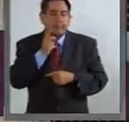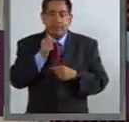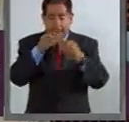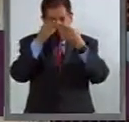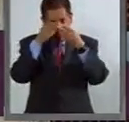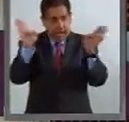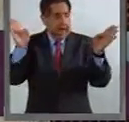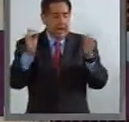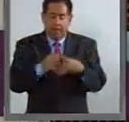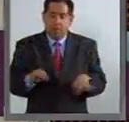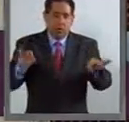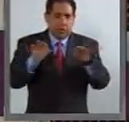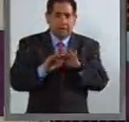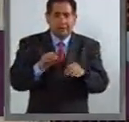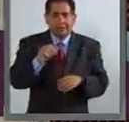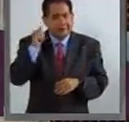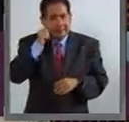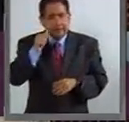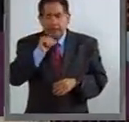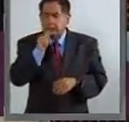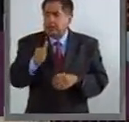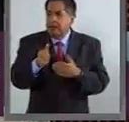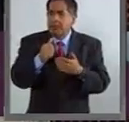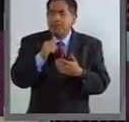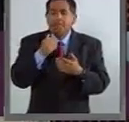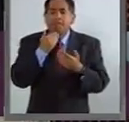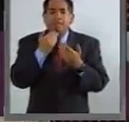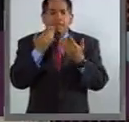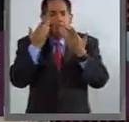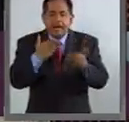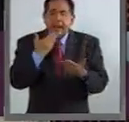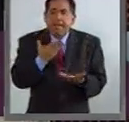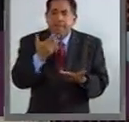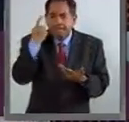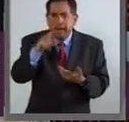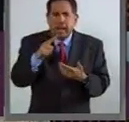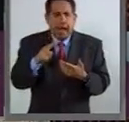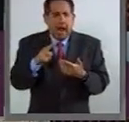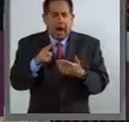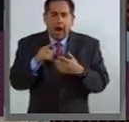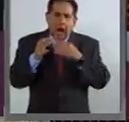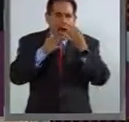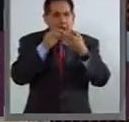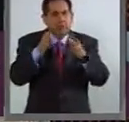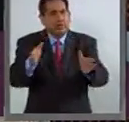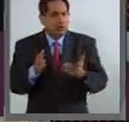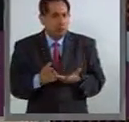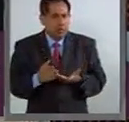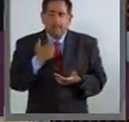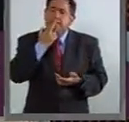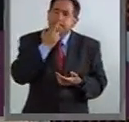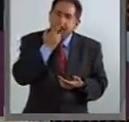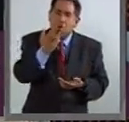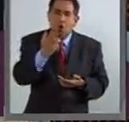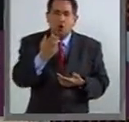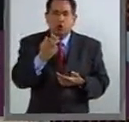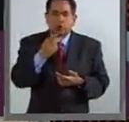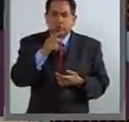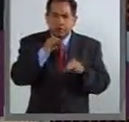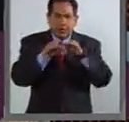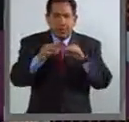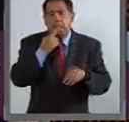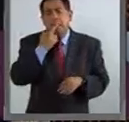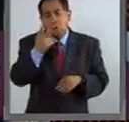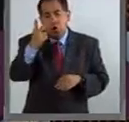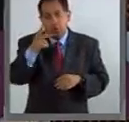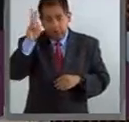este tipo de espacios, pues hagamos mejor nuestro trabajo. Sí es un